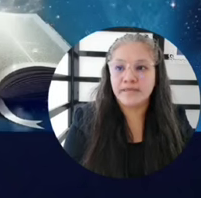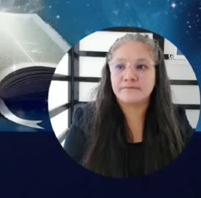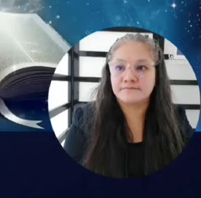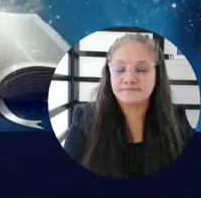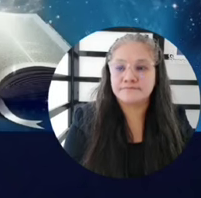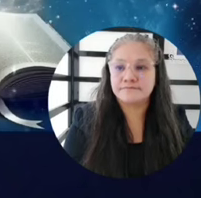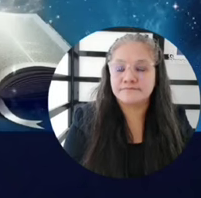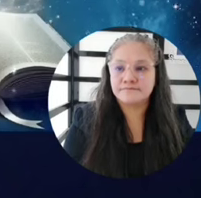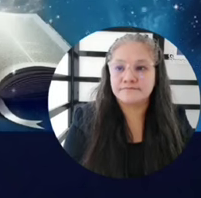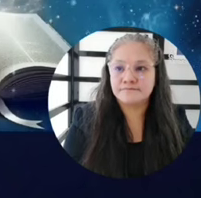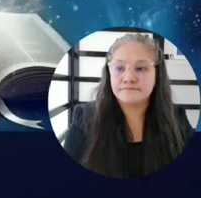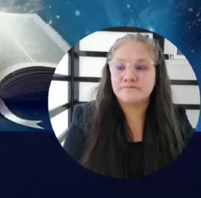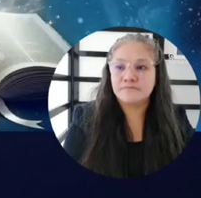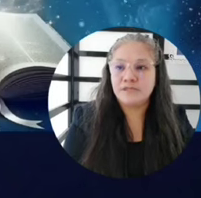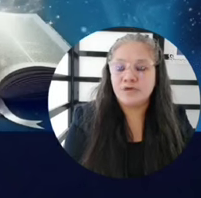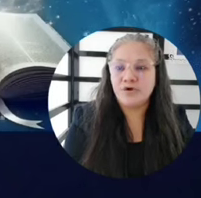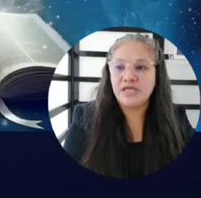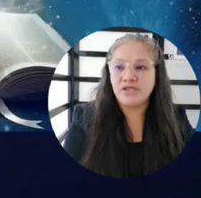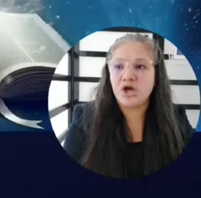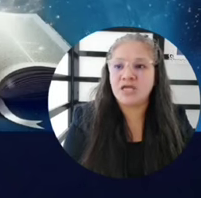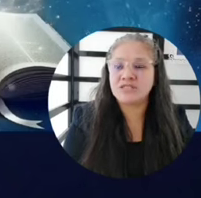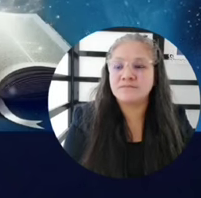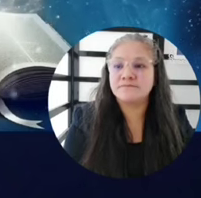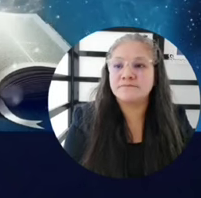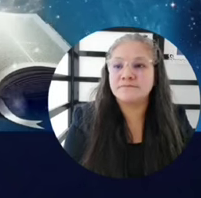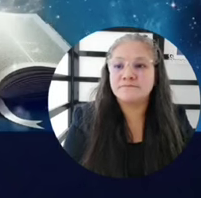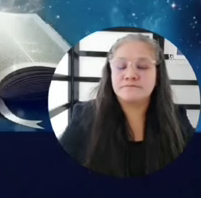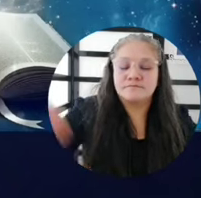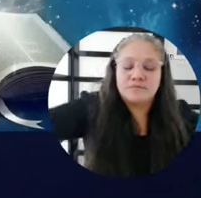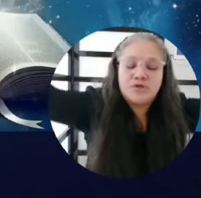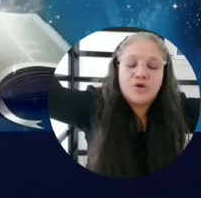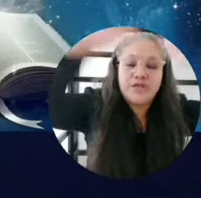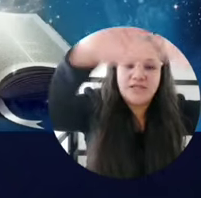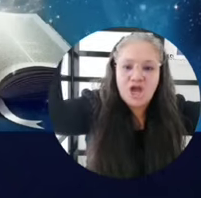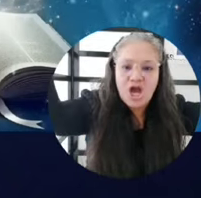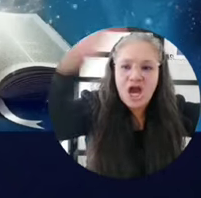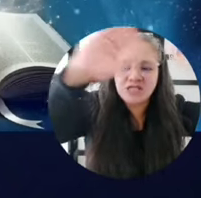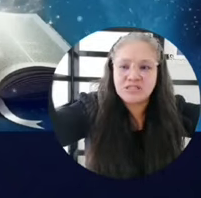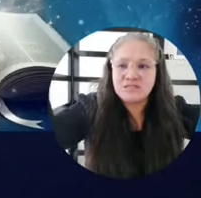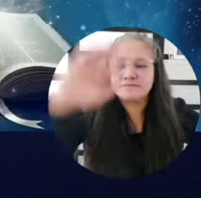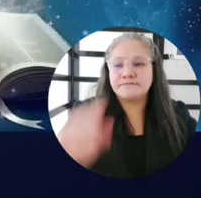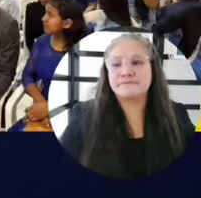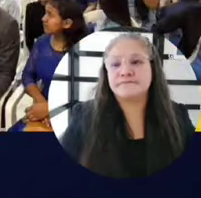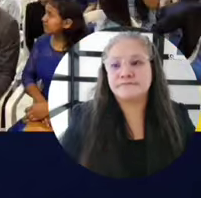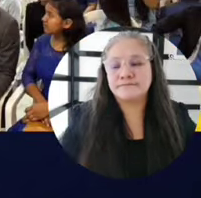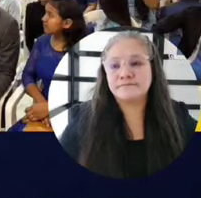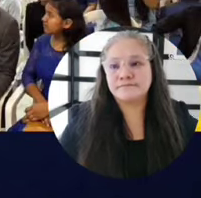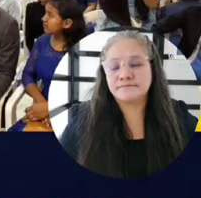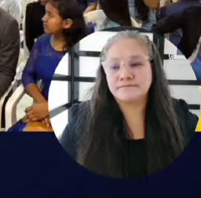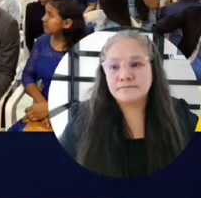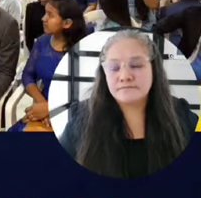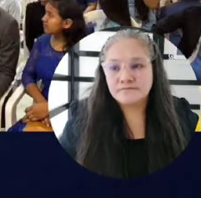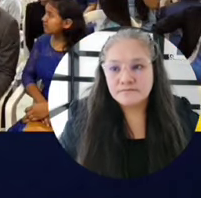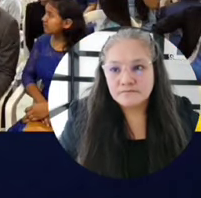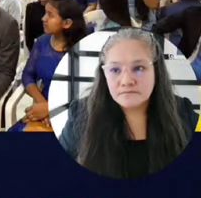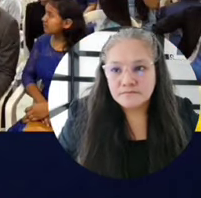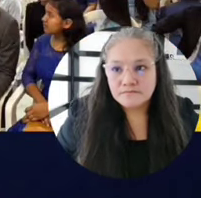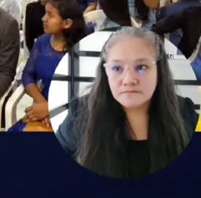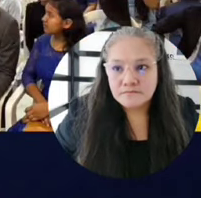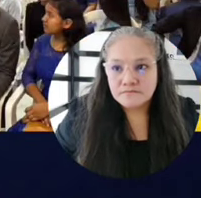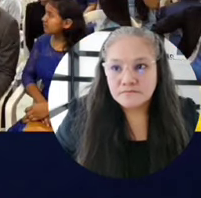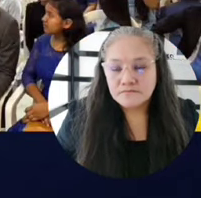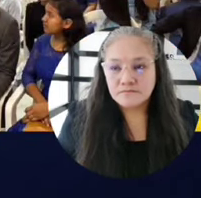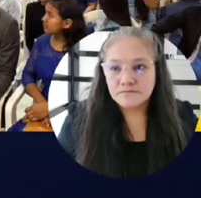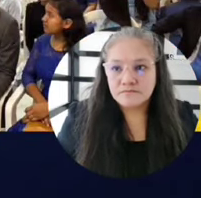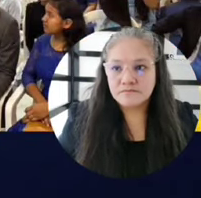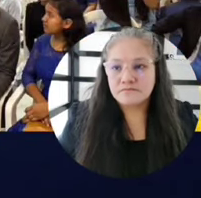decirlo tal como está escrito. Sea Dios glorificado, a su nombre sea la gloria. Hoy nos preocupa, pastores, que a veces estamos